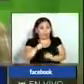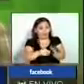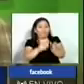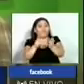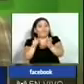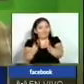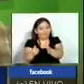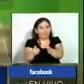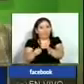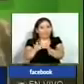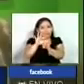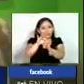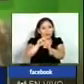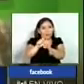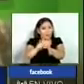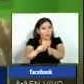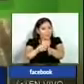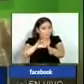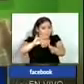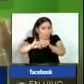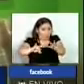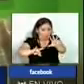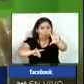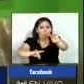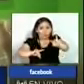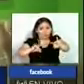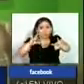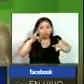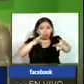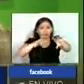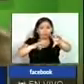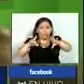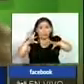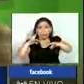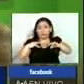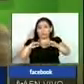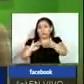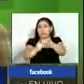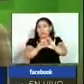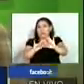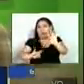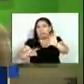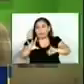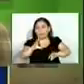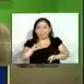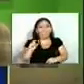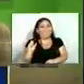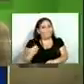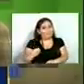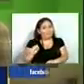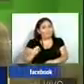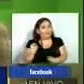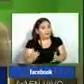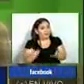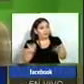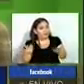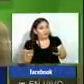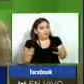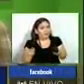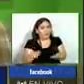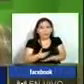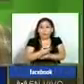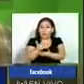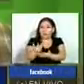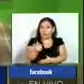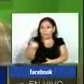Donde se está reproduciendo La epidemia A nivel comunitario ¿Sí? Y por ende Cualquier